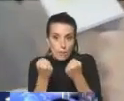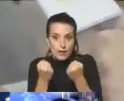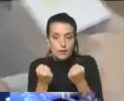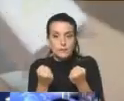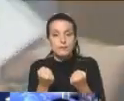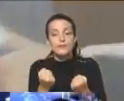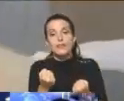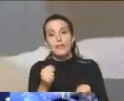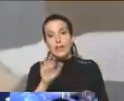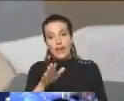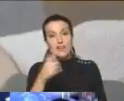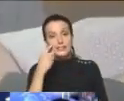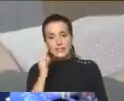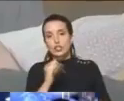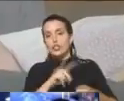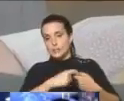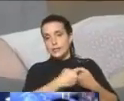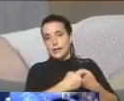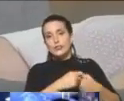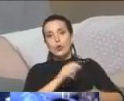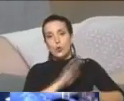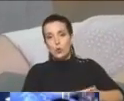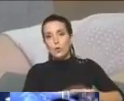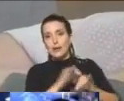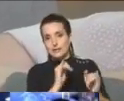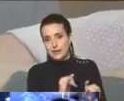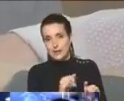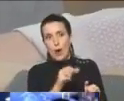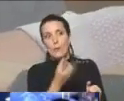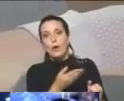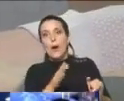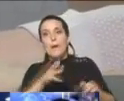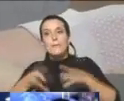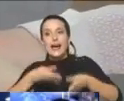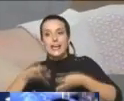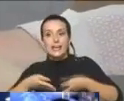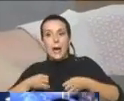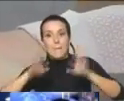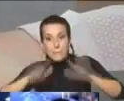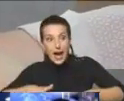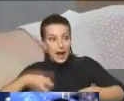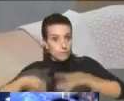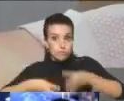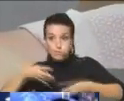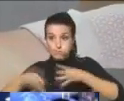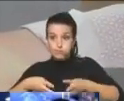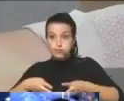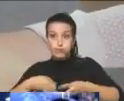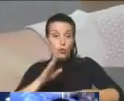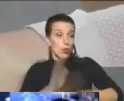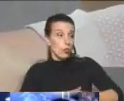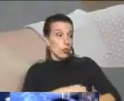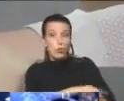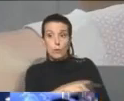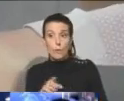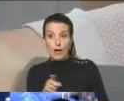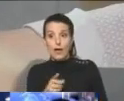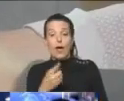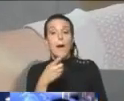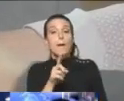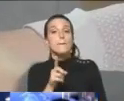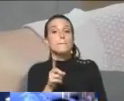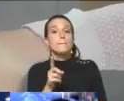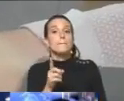consecuencia directa de la medida sindical al ser consecuencia directa de la media sindical estudiaremos las responsabilidades pero no hay ninguna duda de la causalidad de